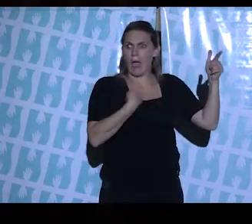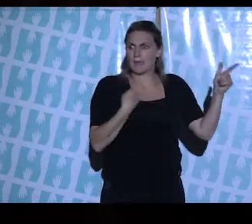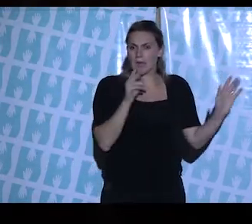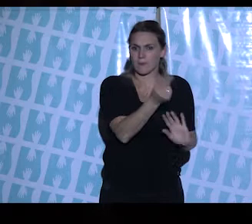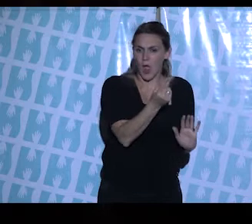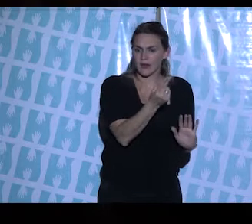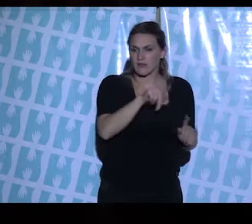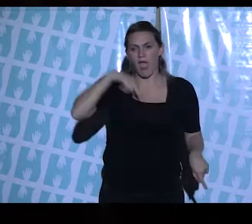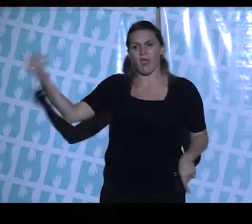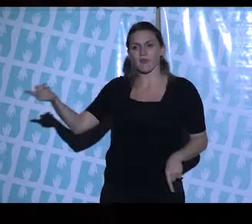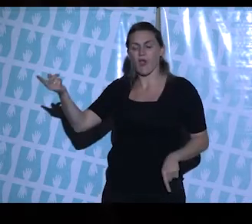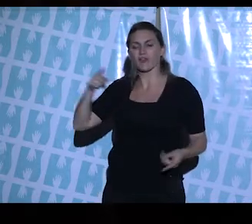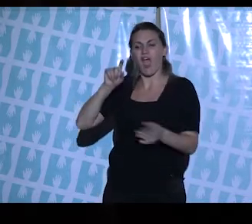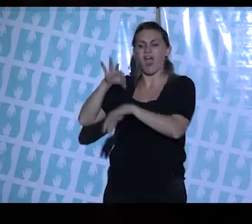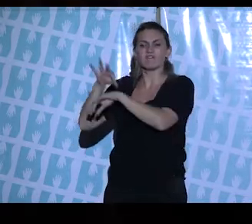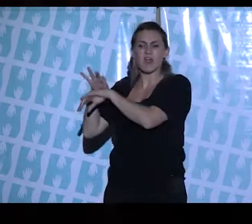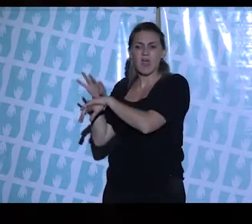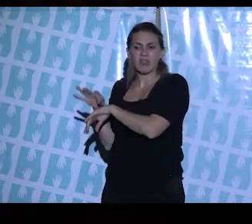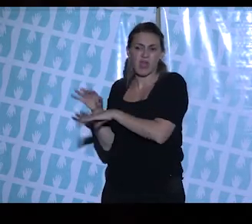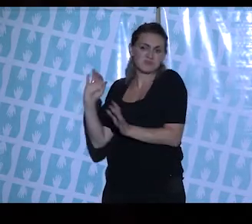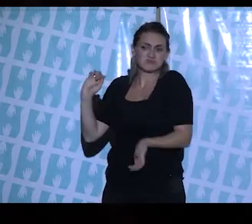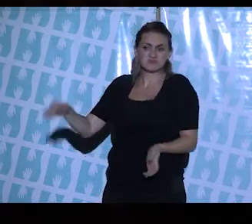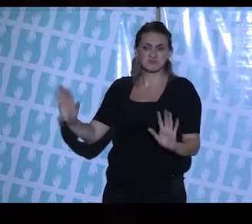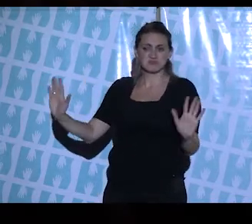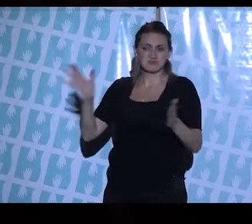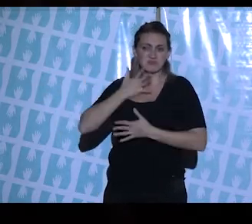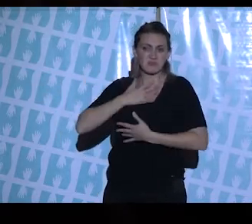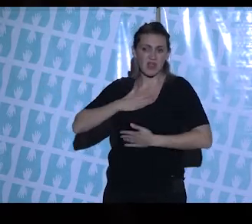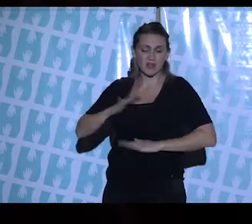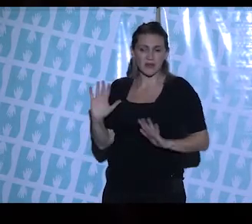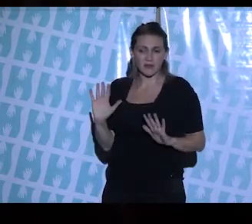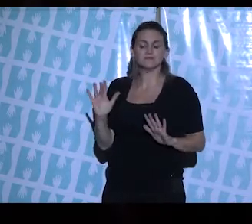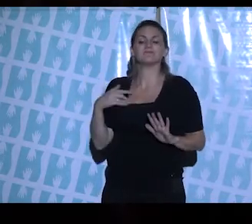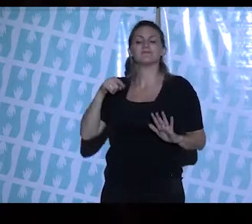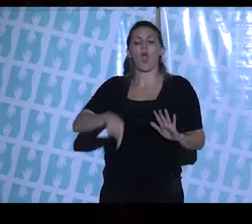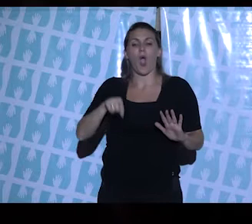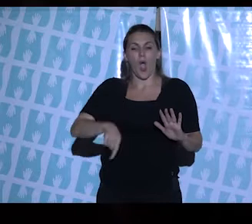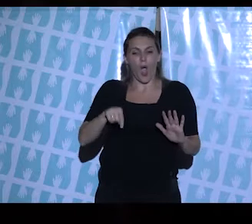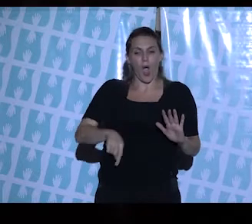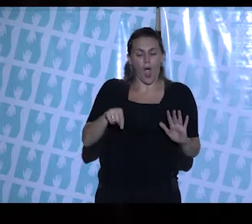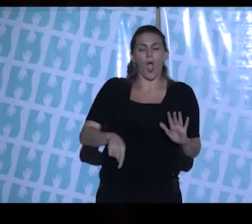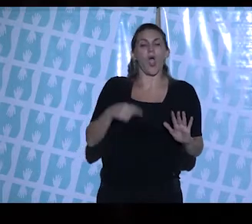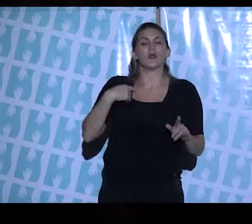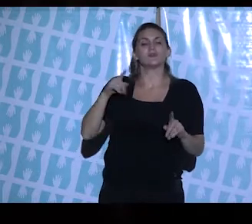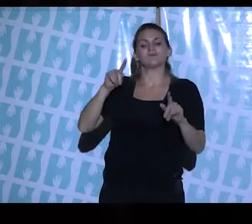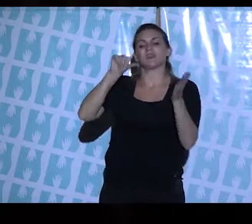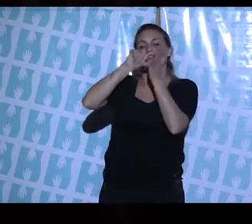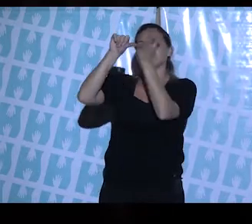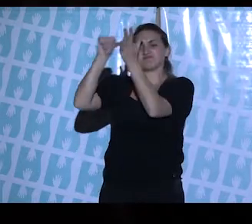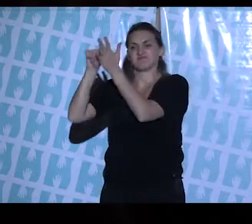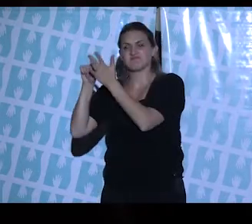comentario, curiosamente, navegando por la web hoy a raíz de los diferentes eventos